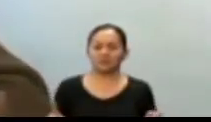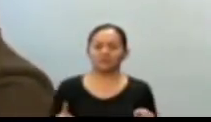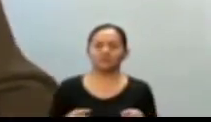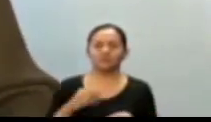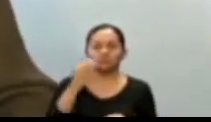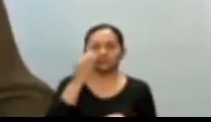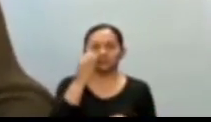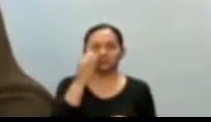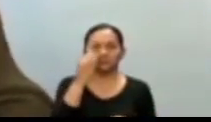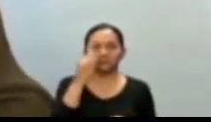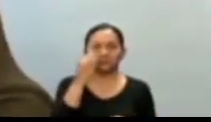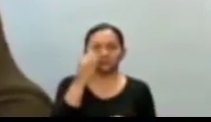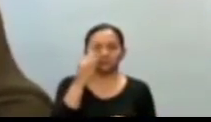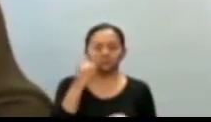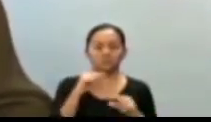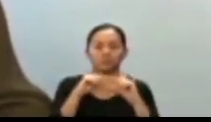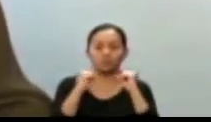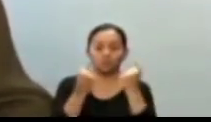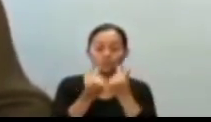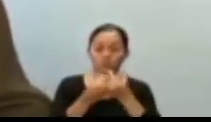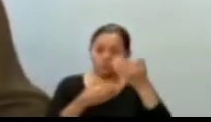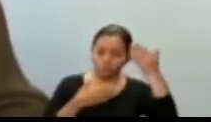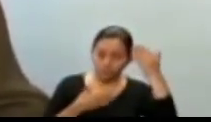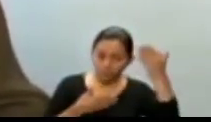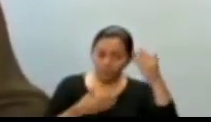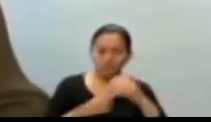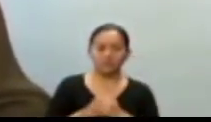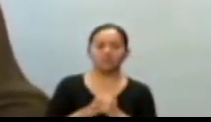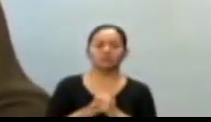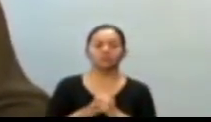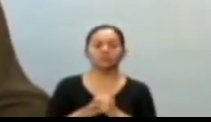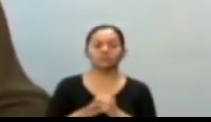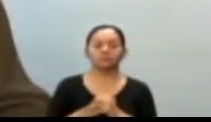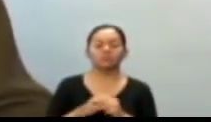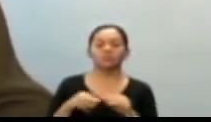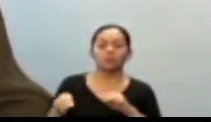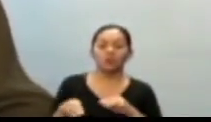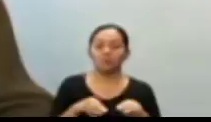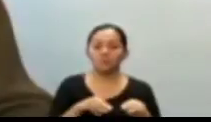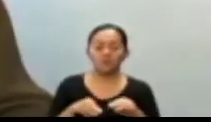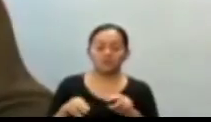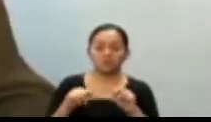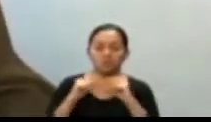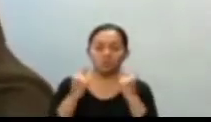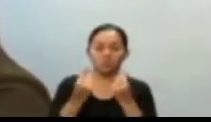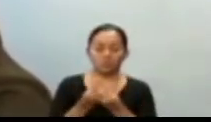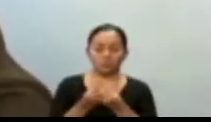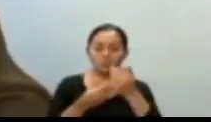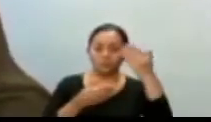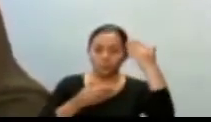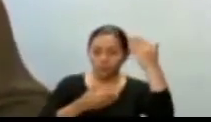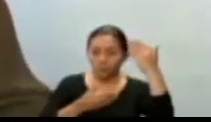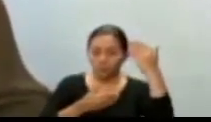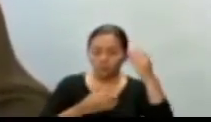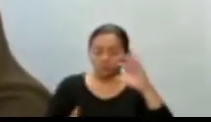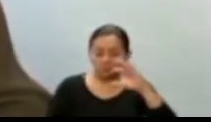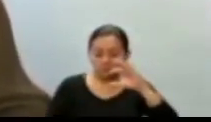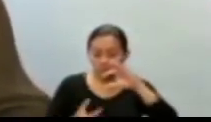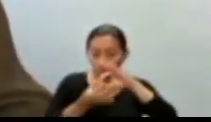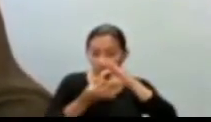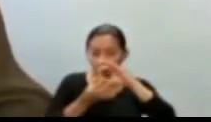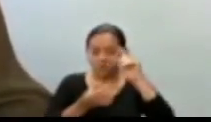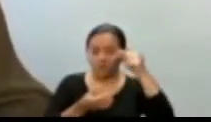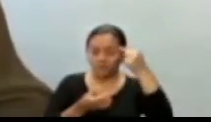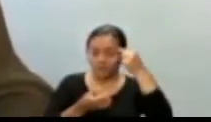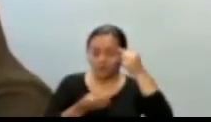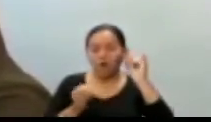o son partidos y movimientos políticos que están ligados a los gobiernos, o